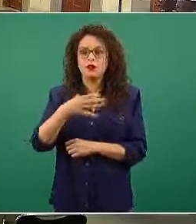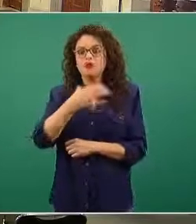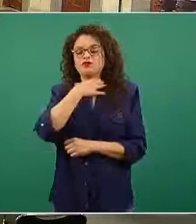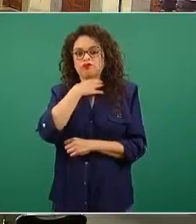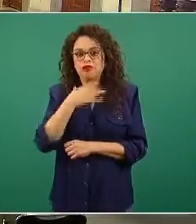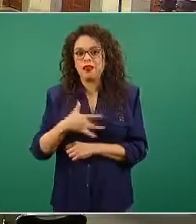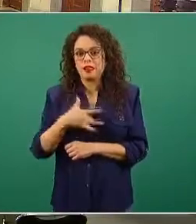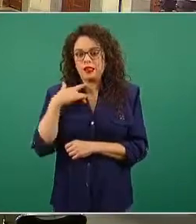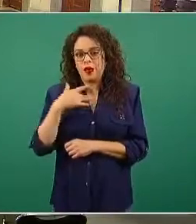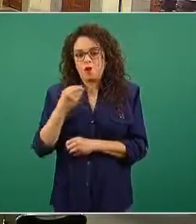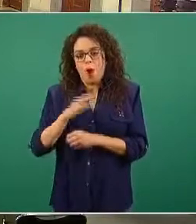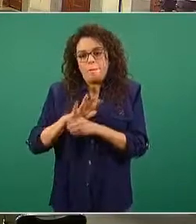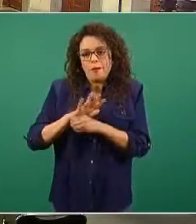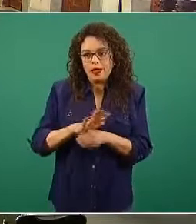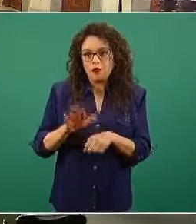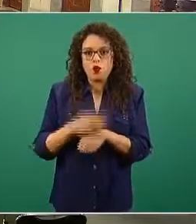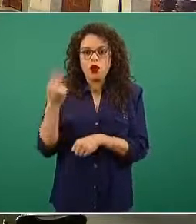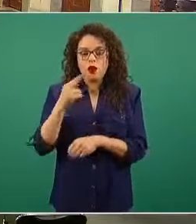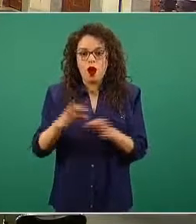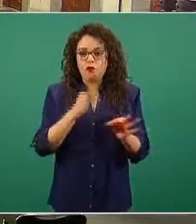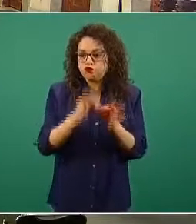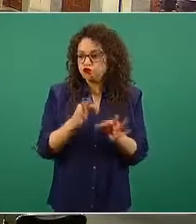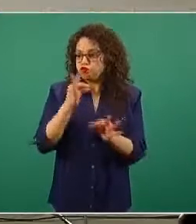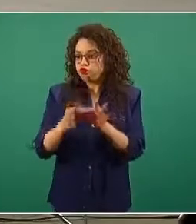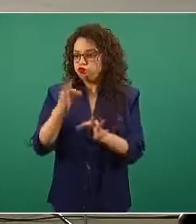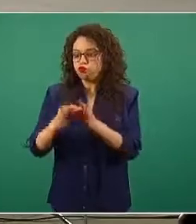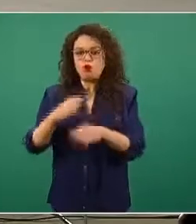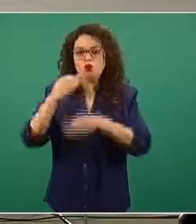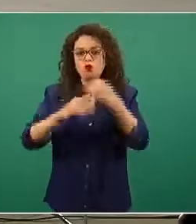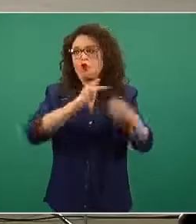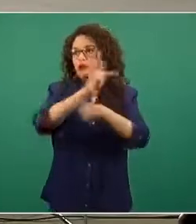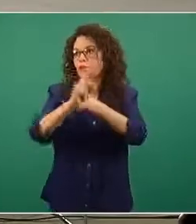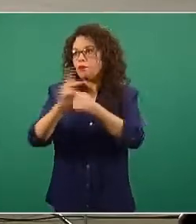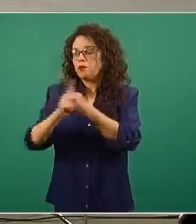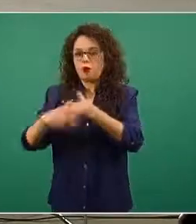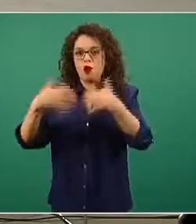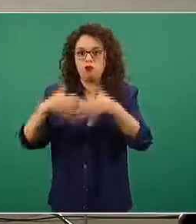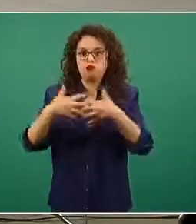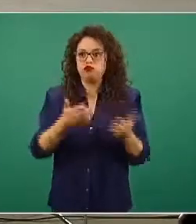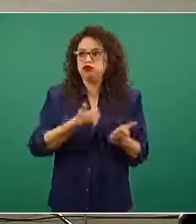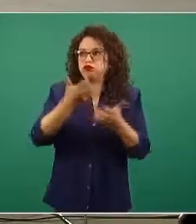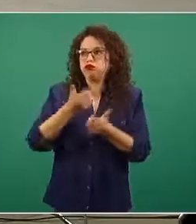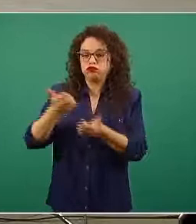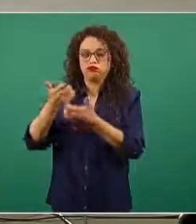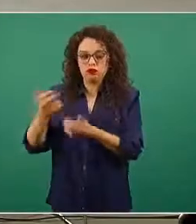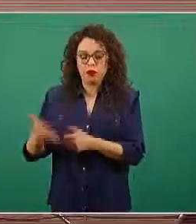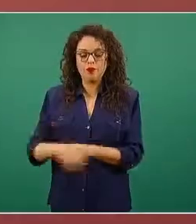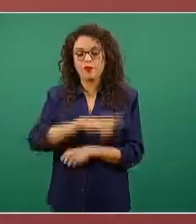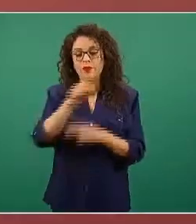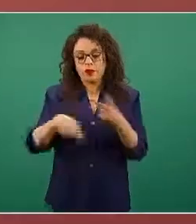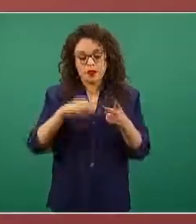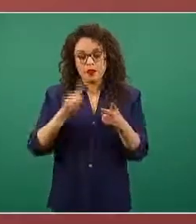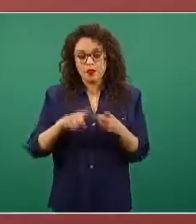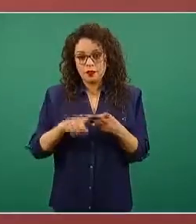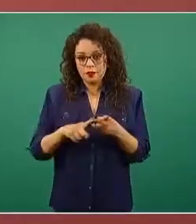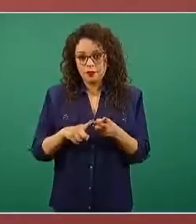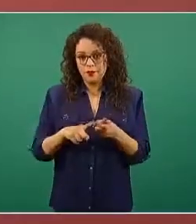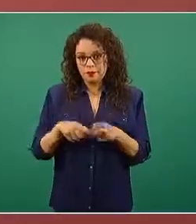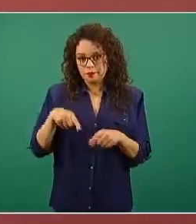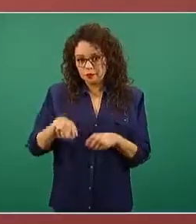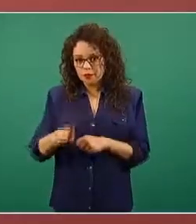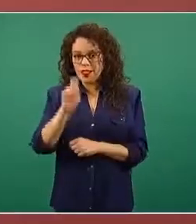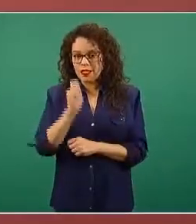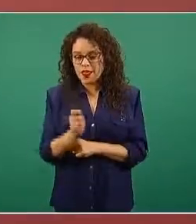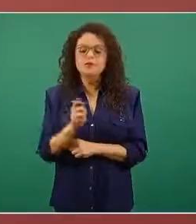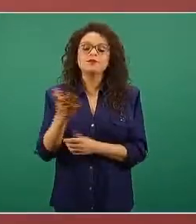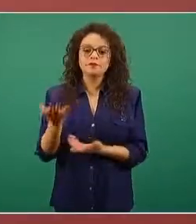cumplir su plan de producción. Entonces, el contrato. Y lo segundo, la autorización de uso de emergencias, donde fuimos muy claros desde